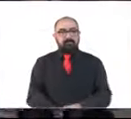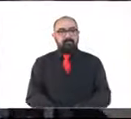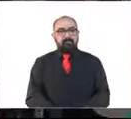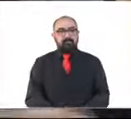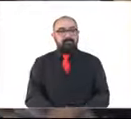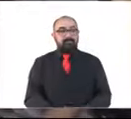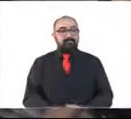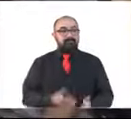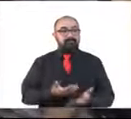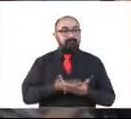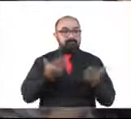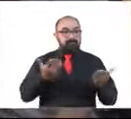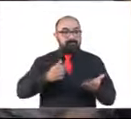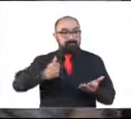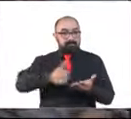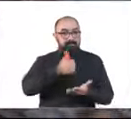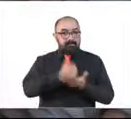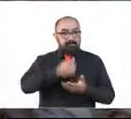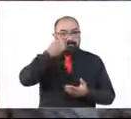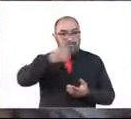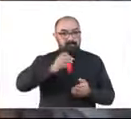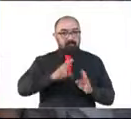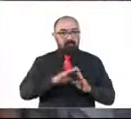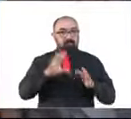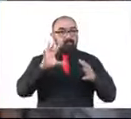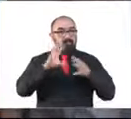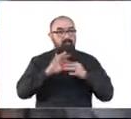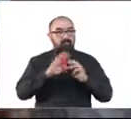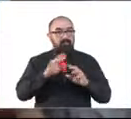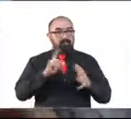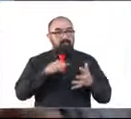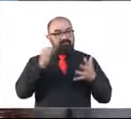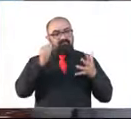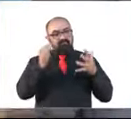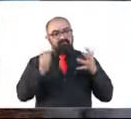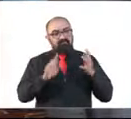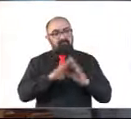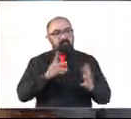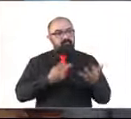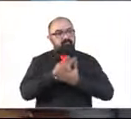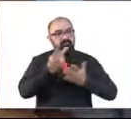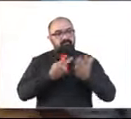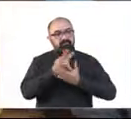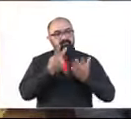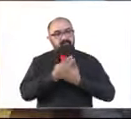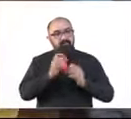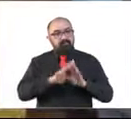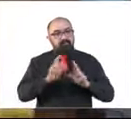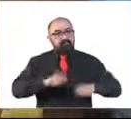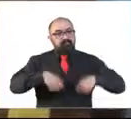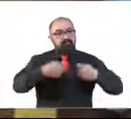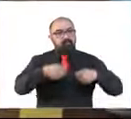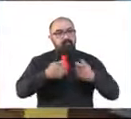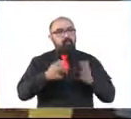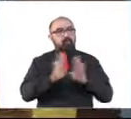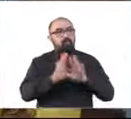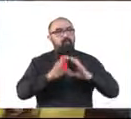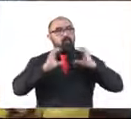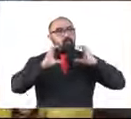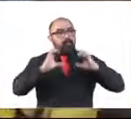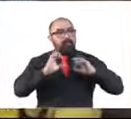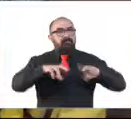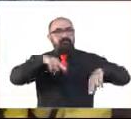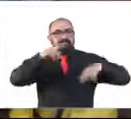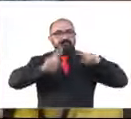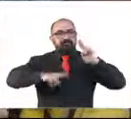Pues la Ciudad de México ha sido un referente, ha recibido varios reconocimientos en materia de cuidado, de equilibrio del medio